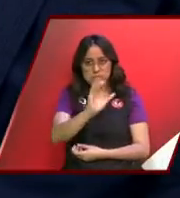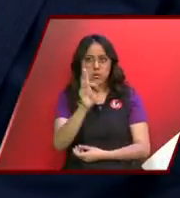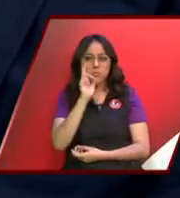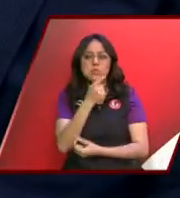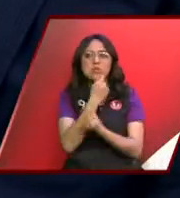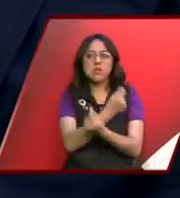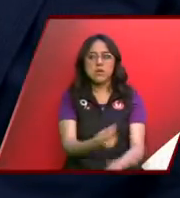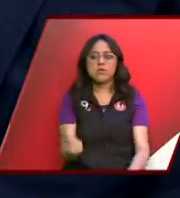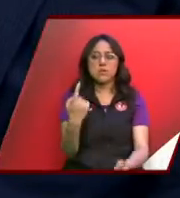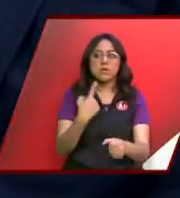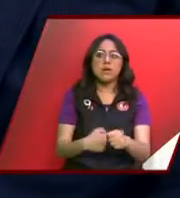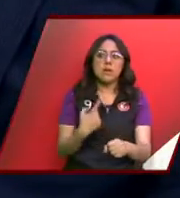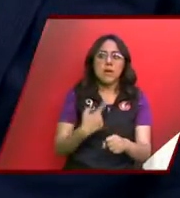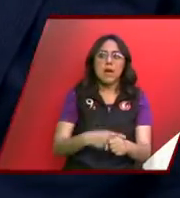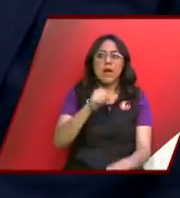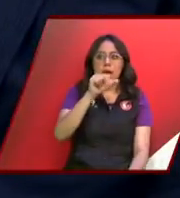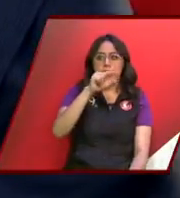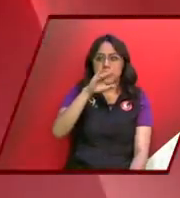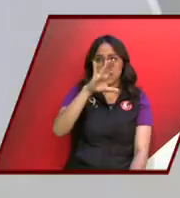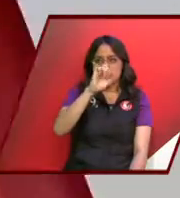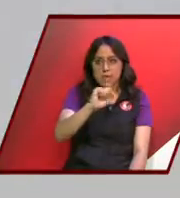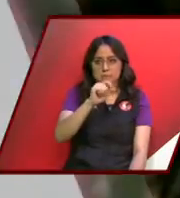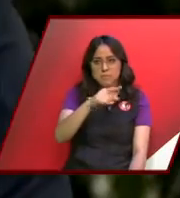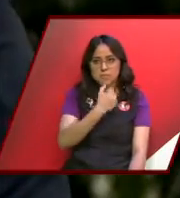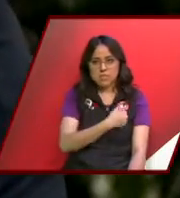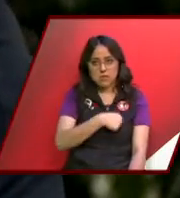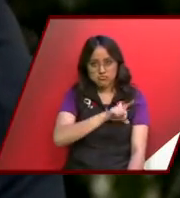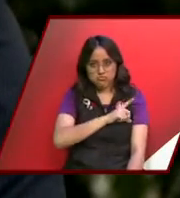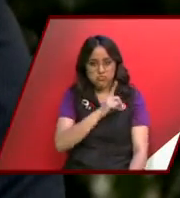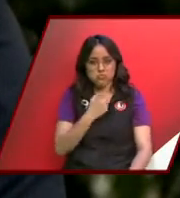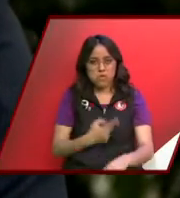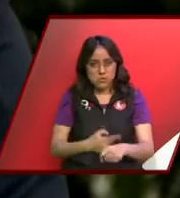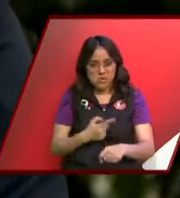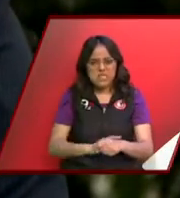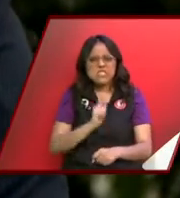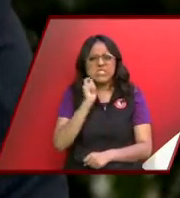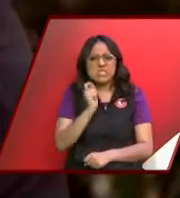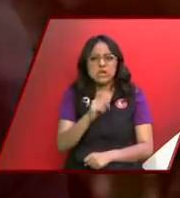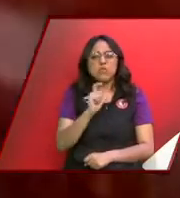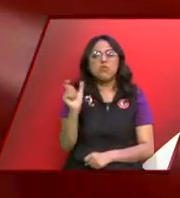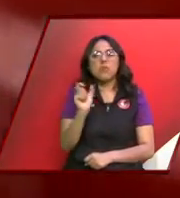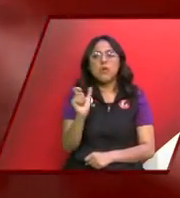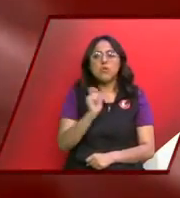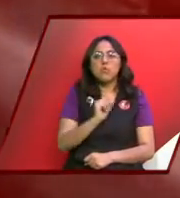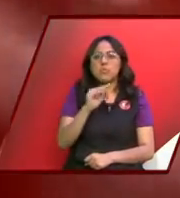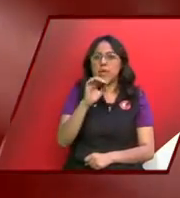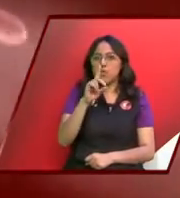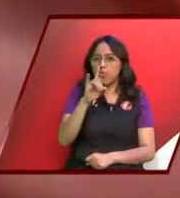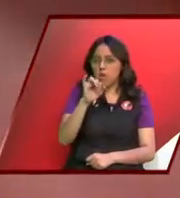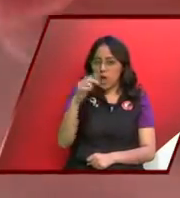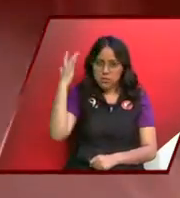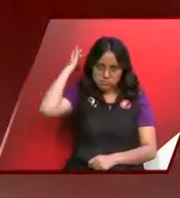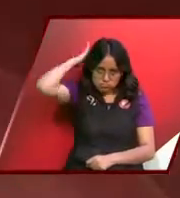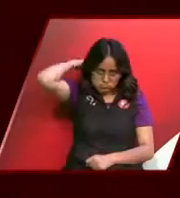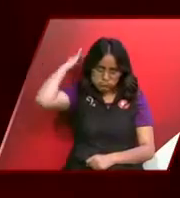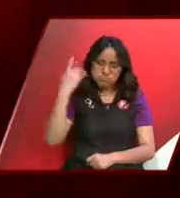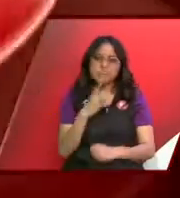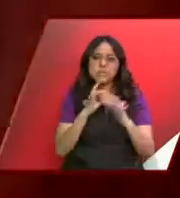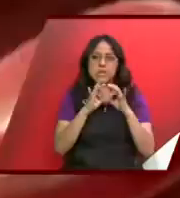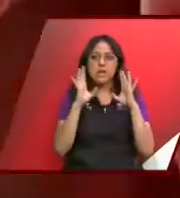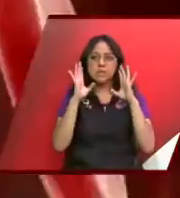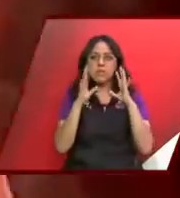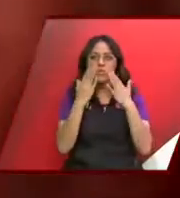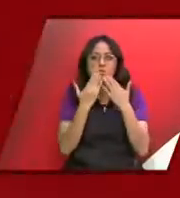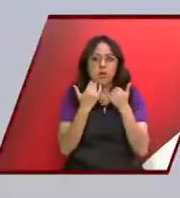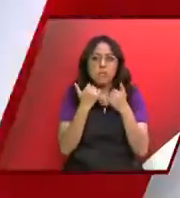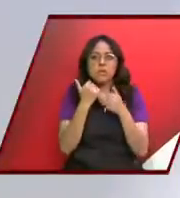con anemia plástica y enfermedades similares de la sangre. Esta enfermedad se caracteriza cuando la médula ósea sin causa aparente y de forma repentina deja